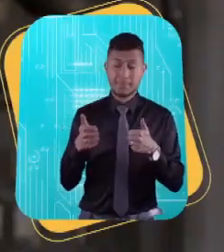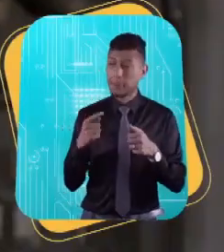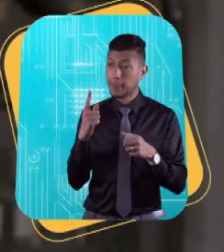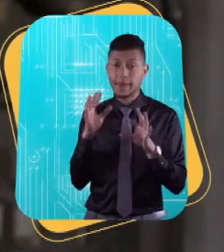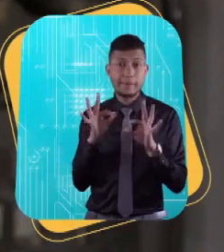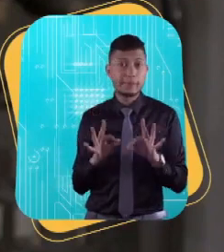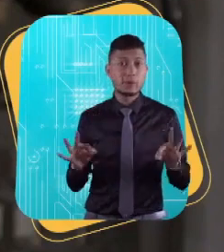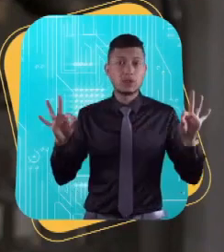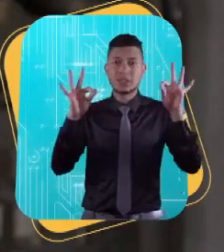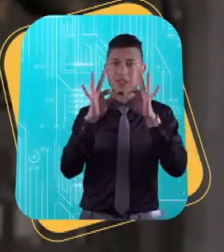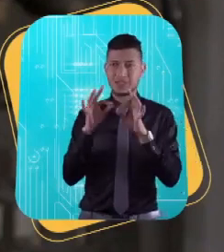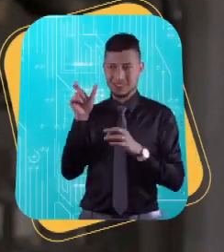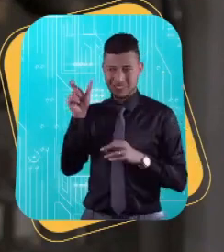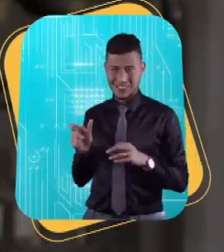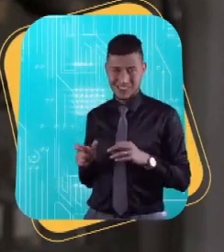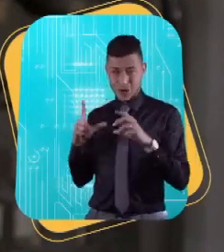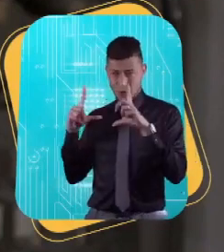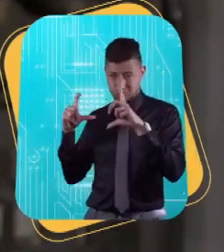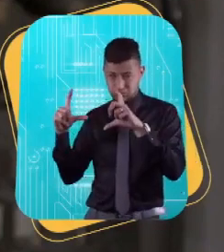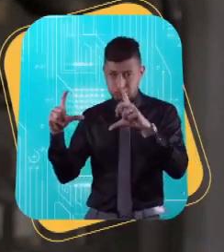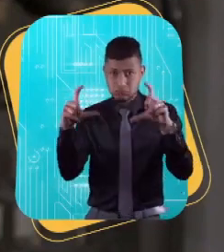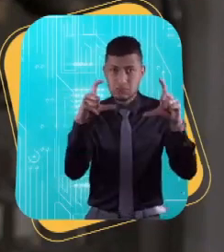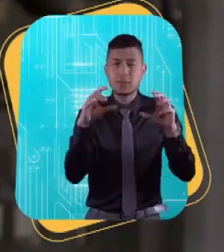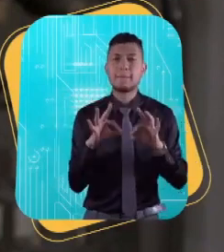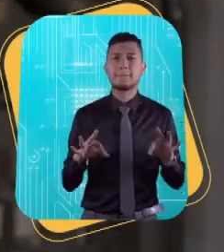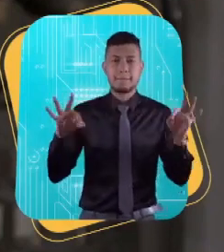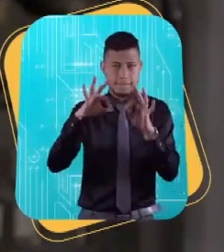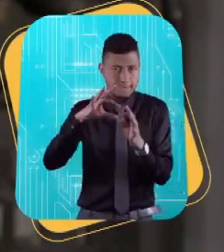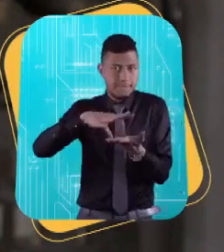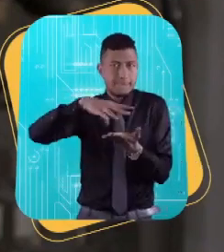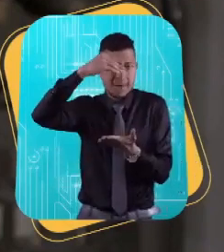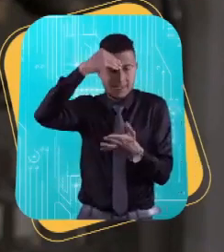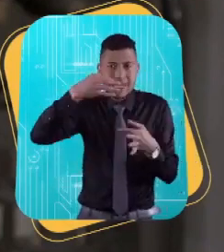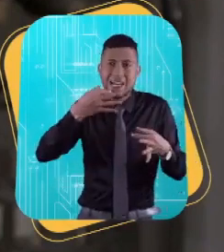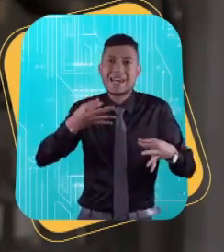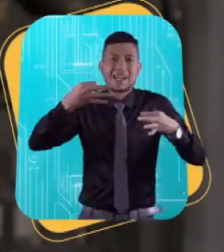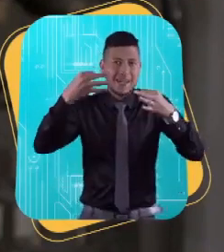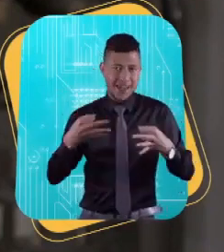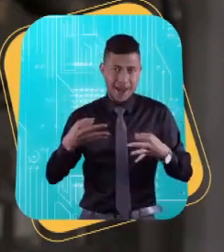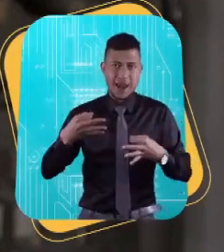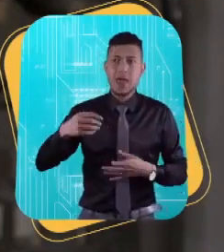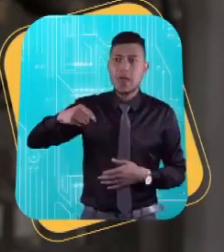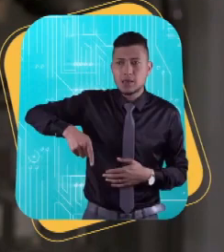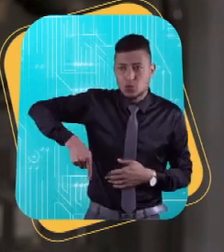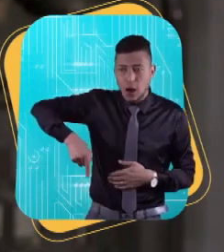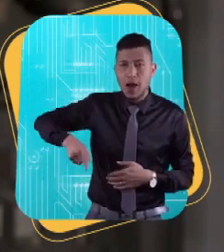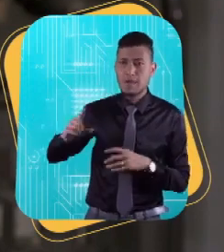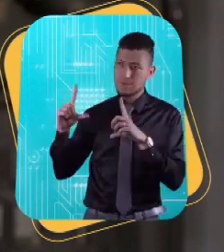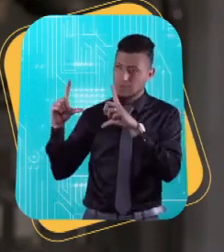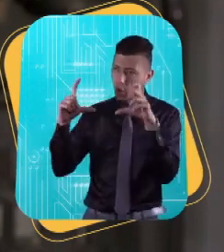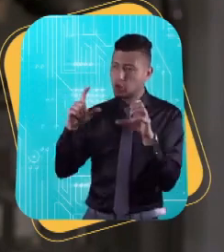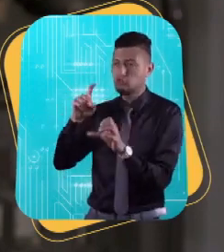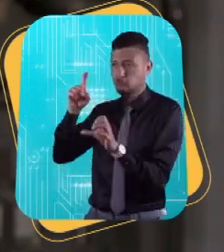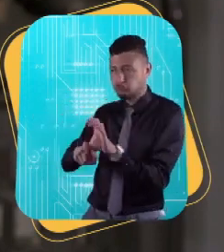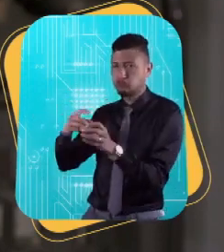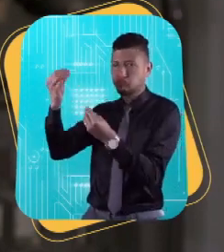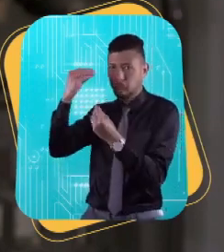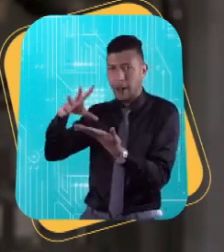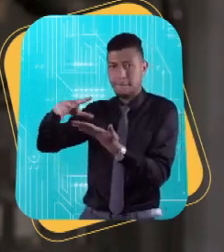20. Bueno, es muy importante para un fotógrafo el aprendizaje real de una escuela de fotografía.